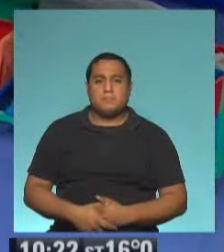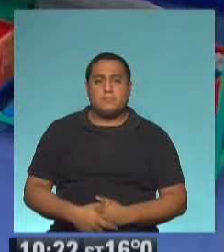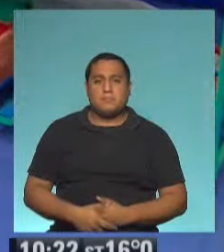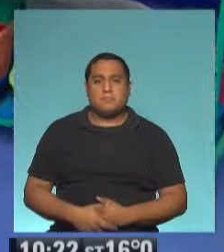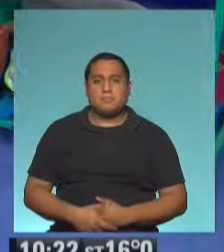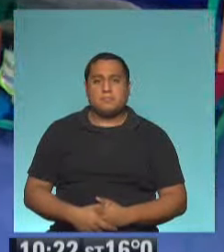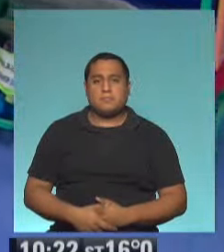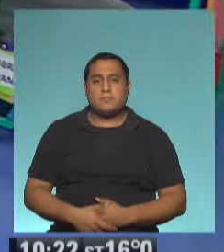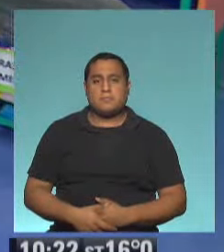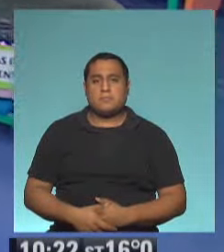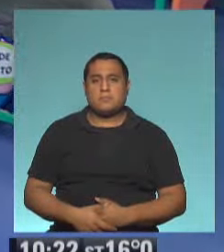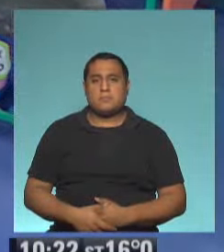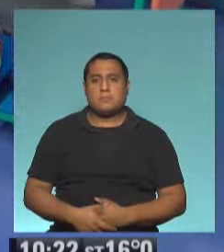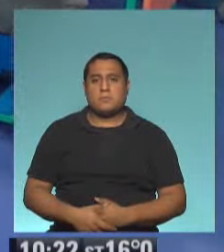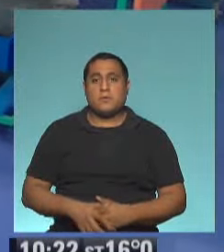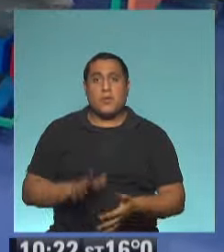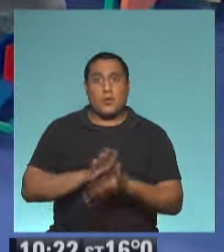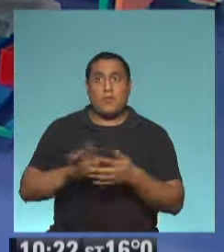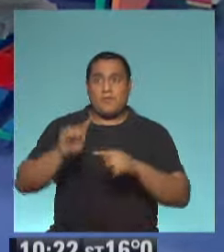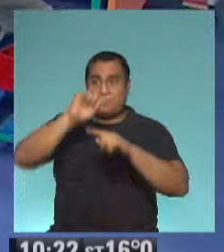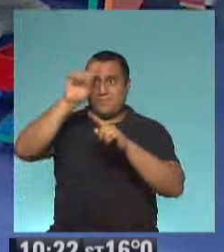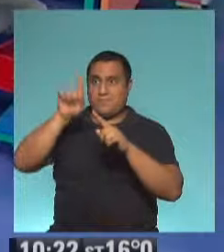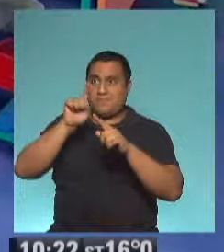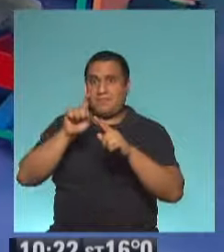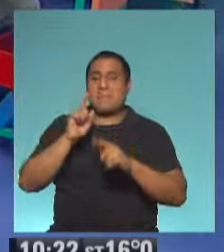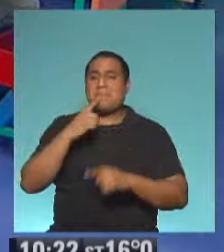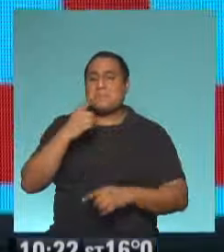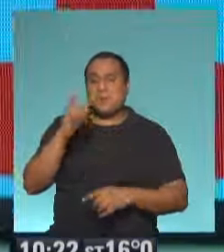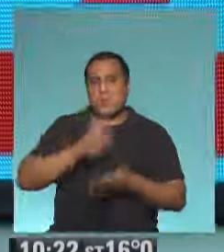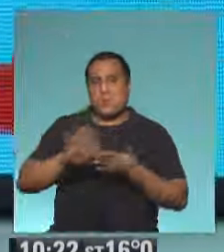Hago así. Ay, tengo pregunta nueva. Hago así.